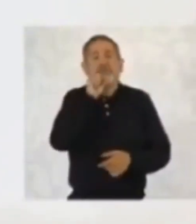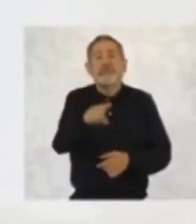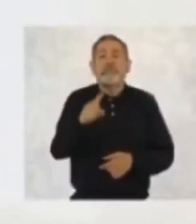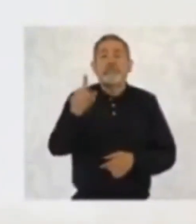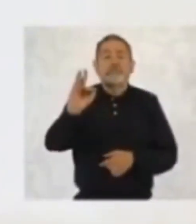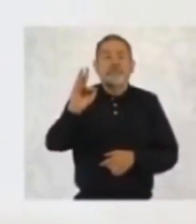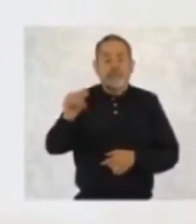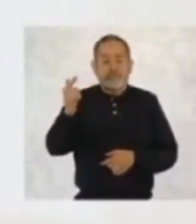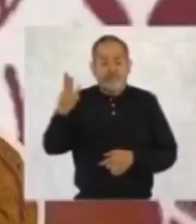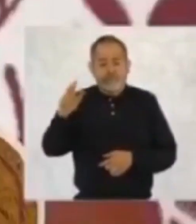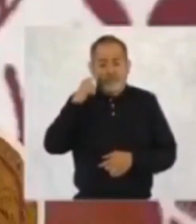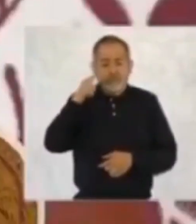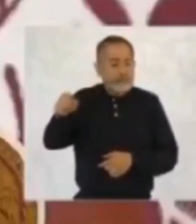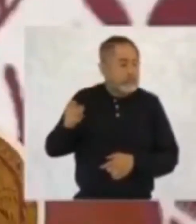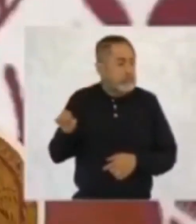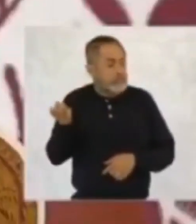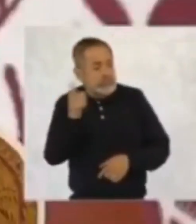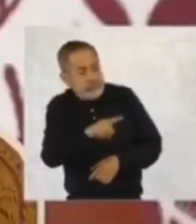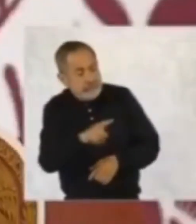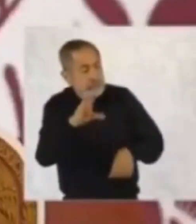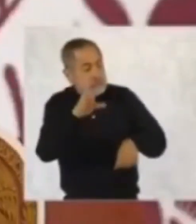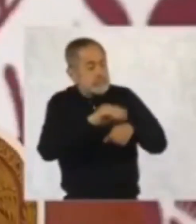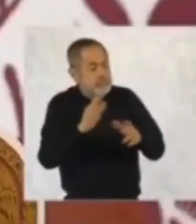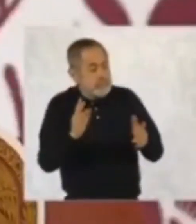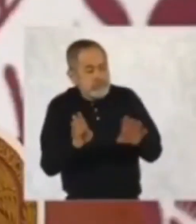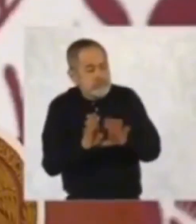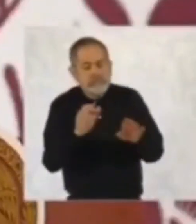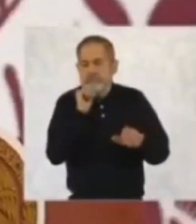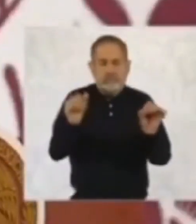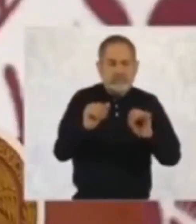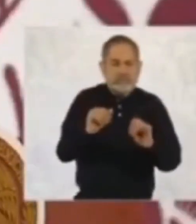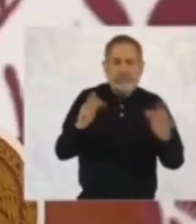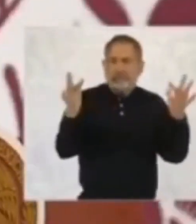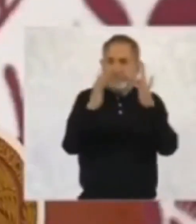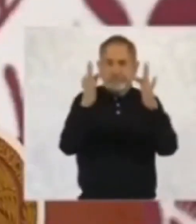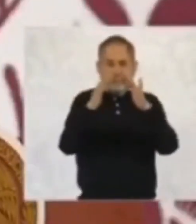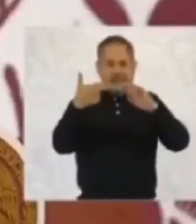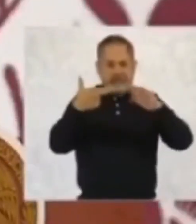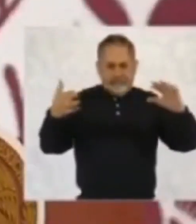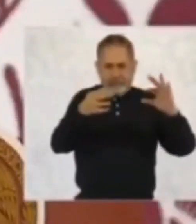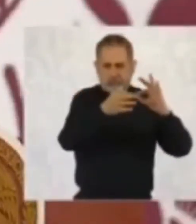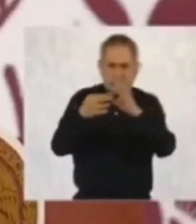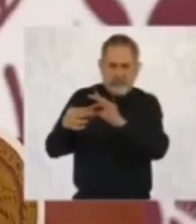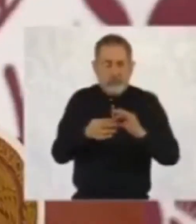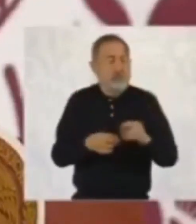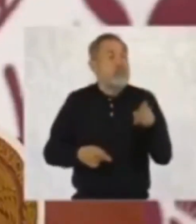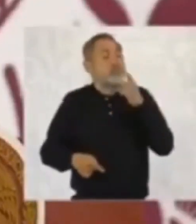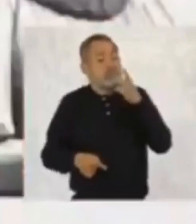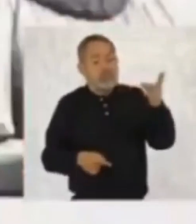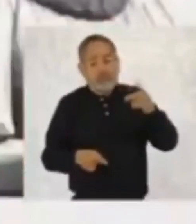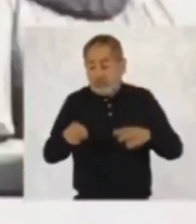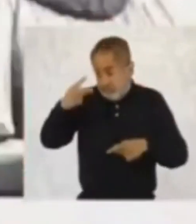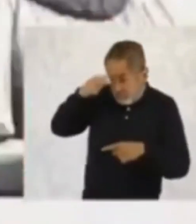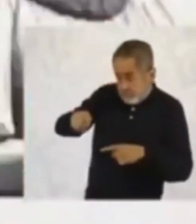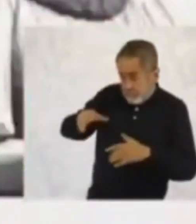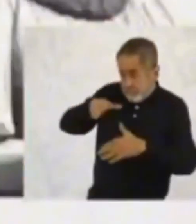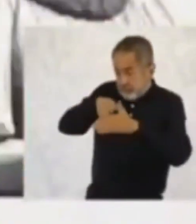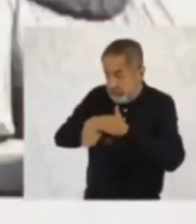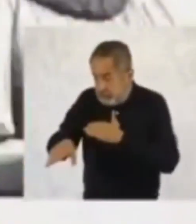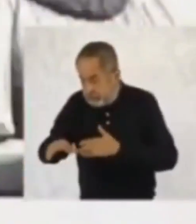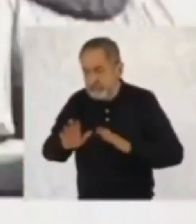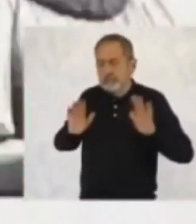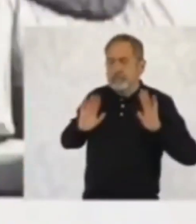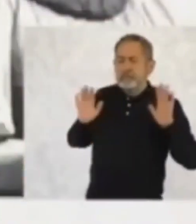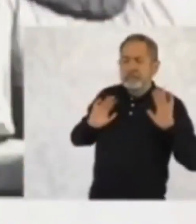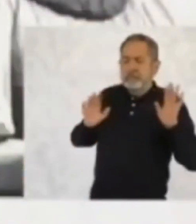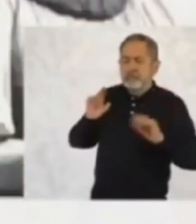de la República está certificada por agencias de los Estados Unidos, pero que en las operaciones en México no participan. Entonces